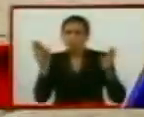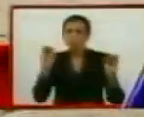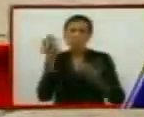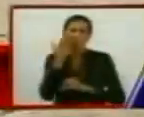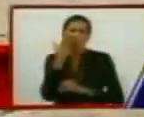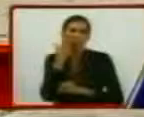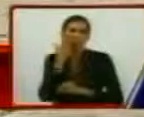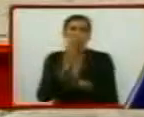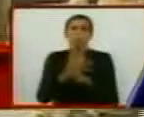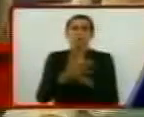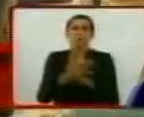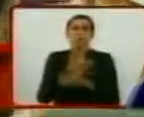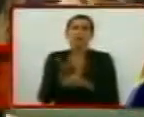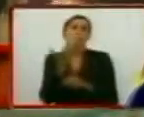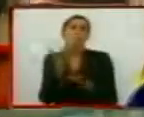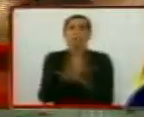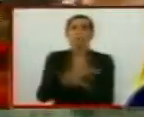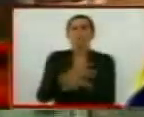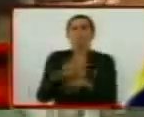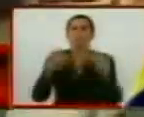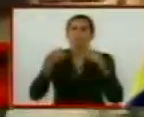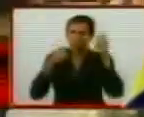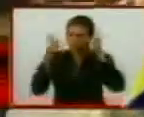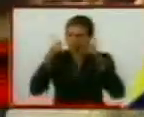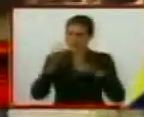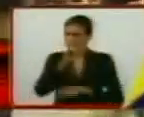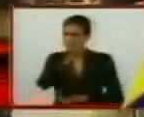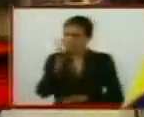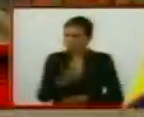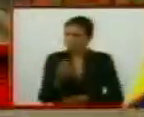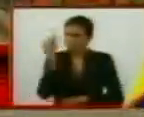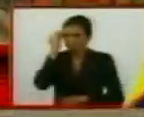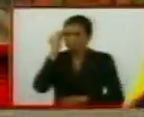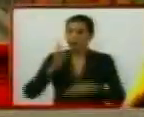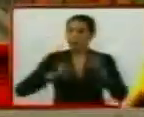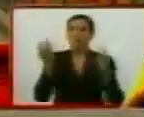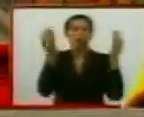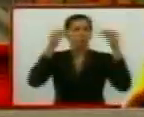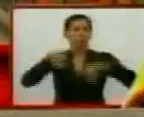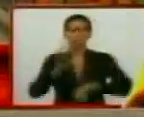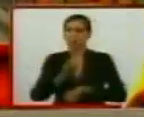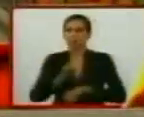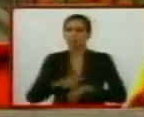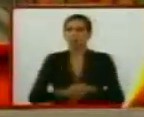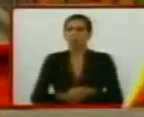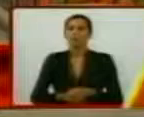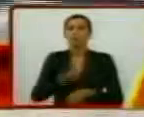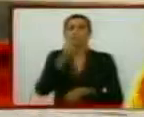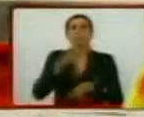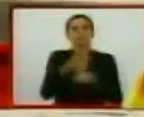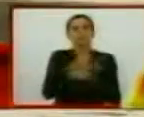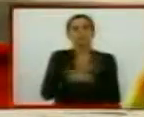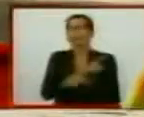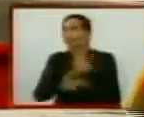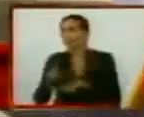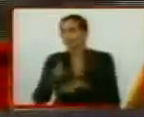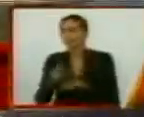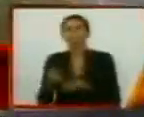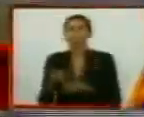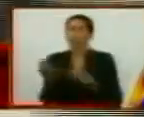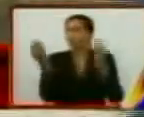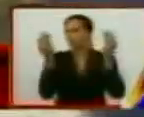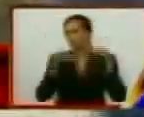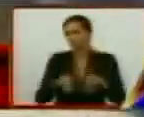primer mandatario nacional? Algunos, aunque confiesan no estar de acuerdo con las políticas gubernamentales, no comparten estas